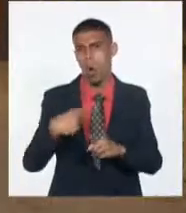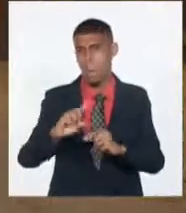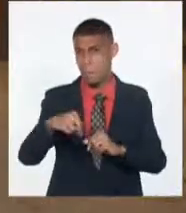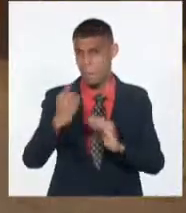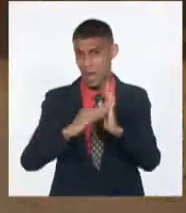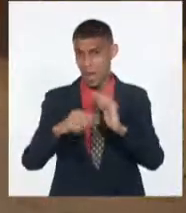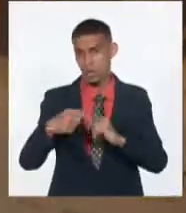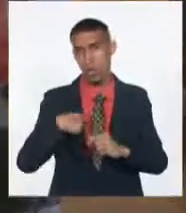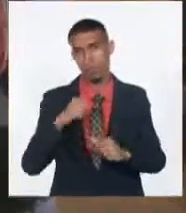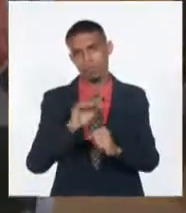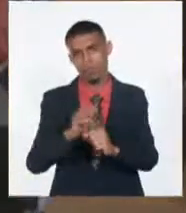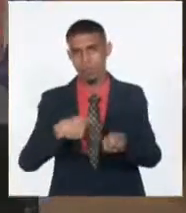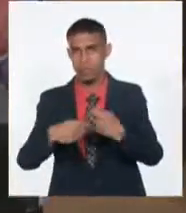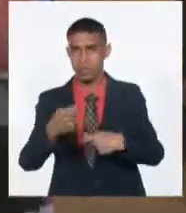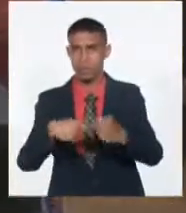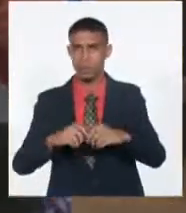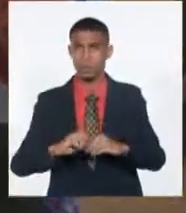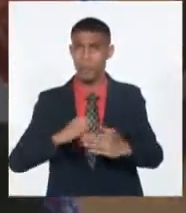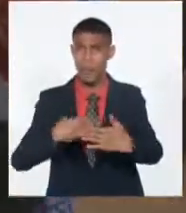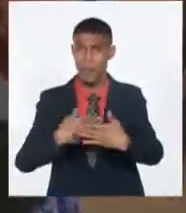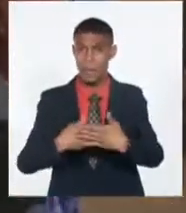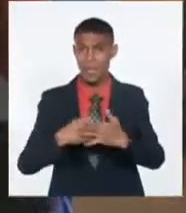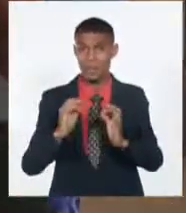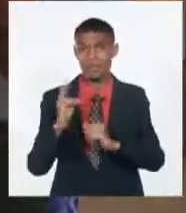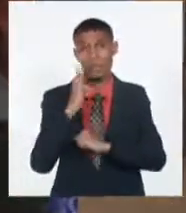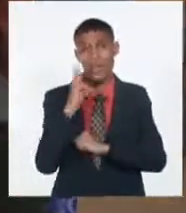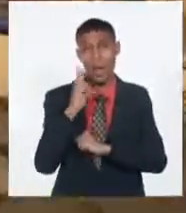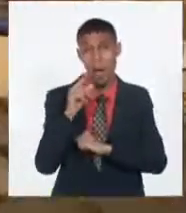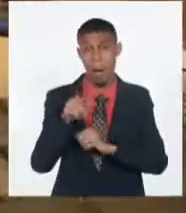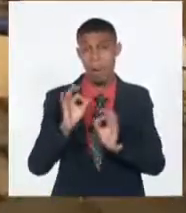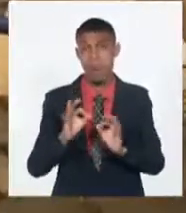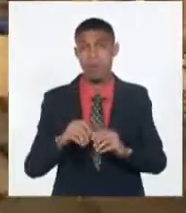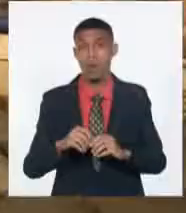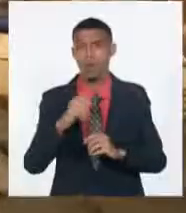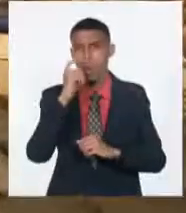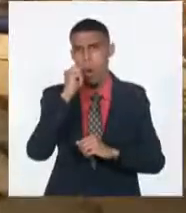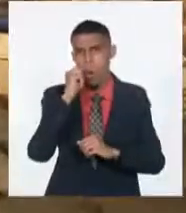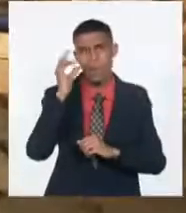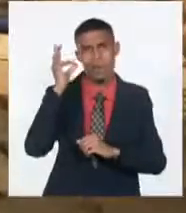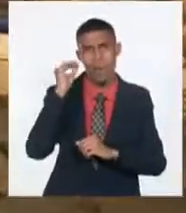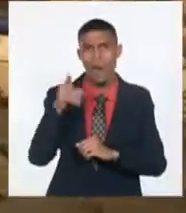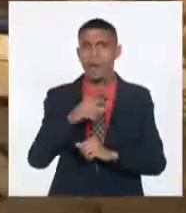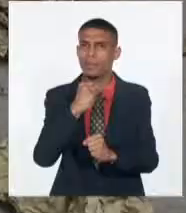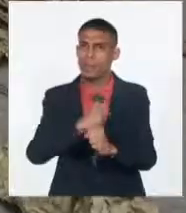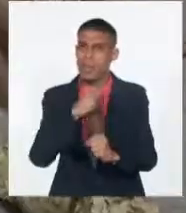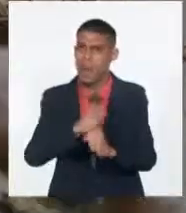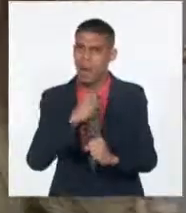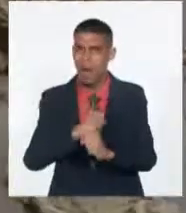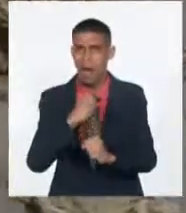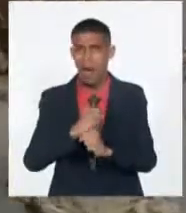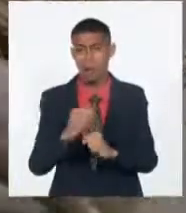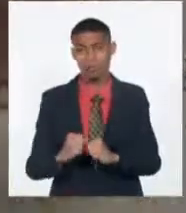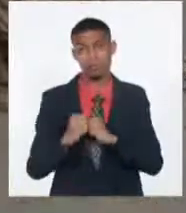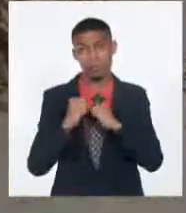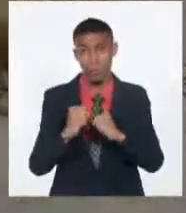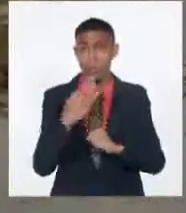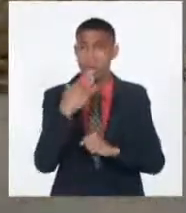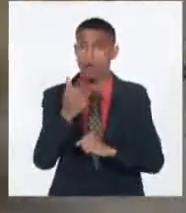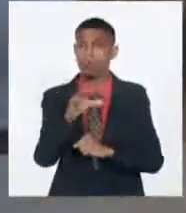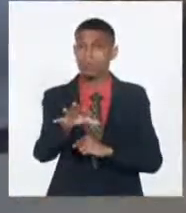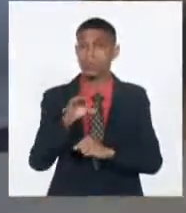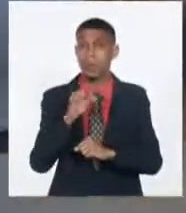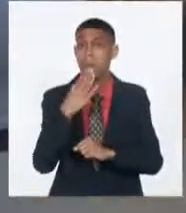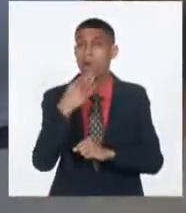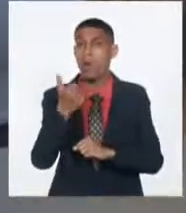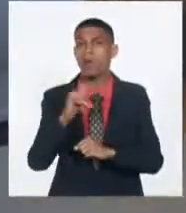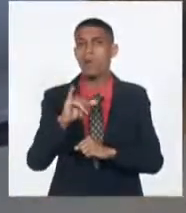la unidad empresarial de base de la escogida de tabaco en Navaja, hombres y mujeres marcan su jornada laboral para seleccionar las mejores capas